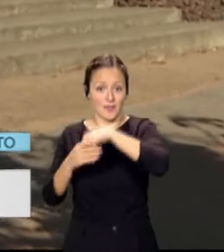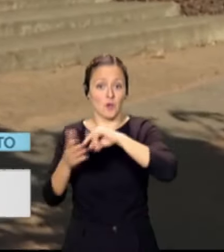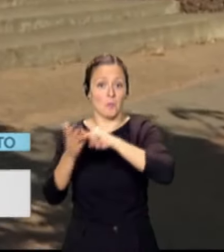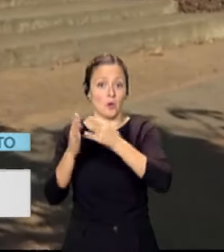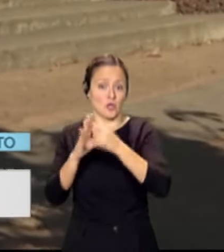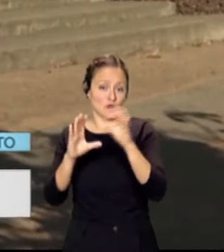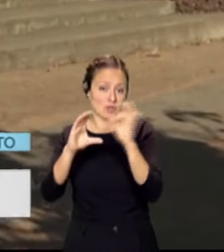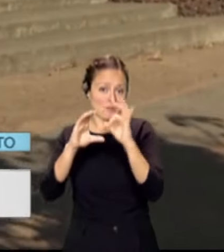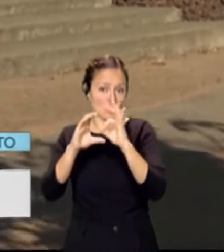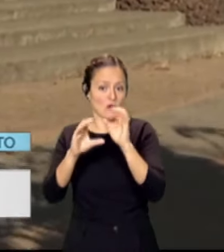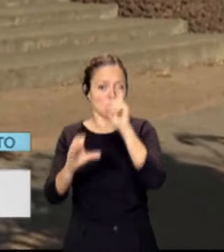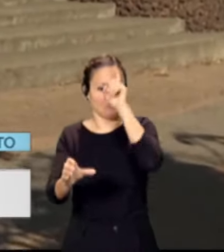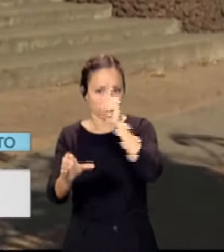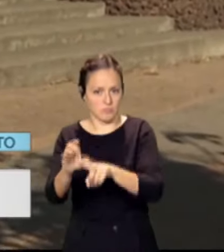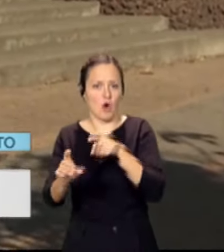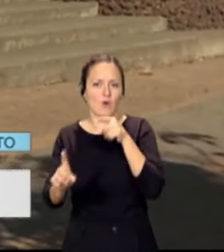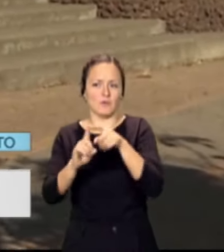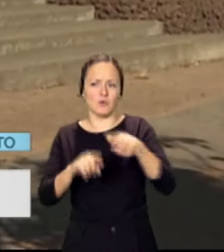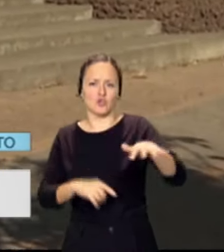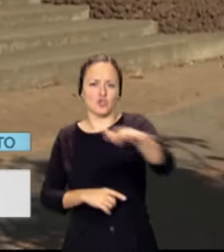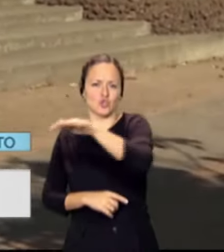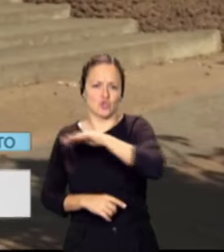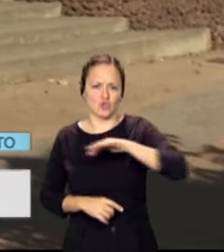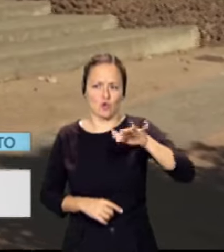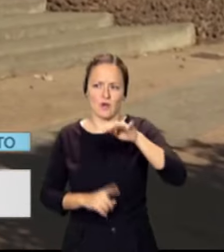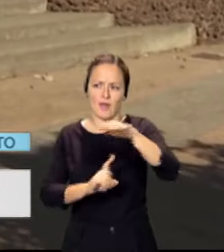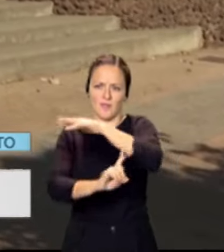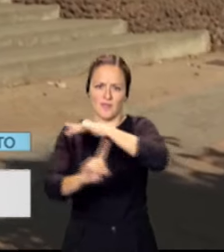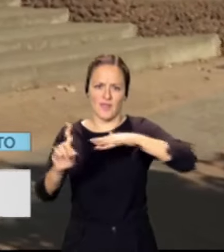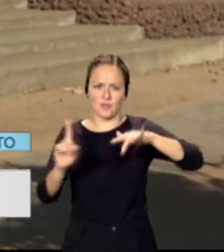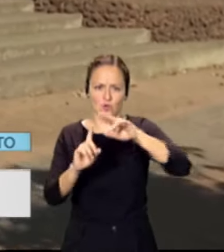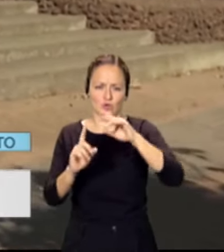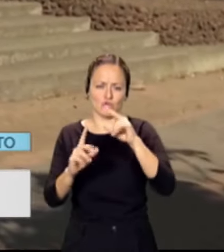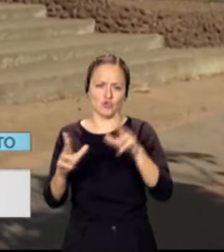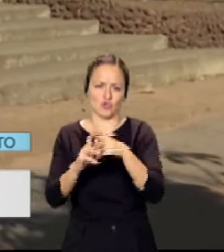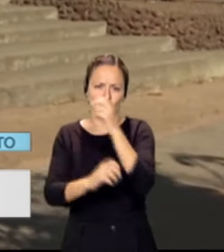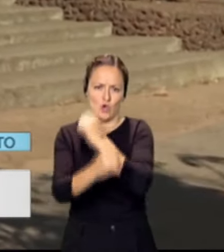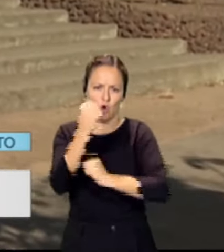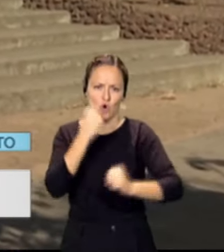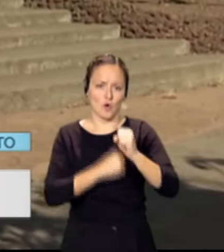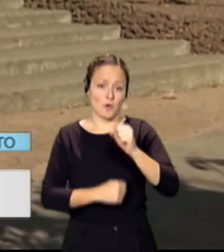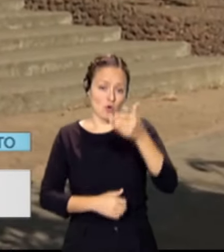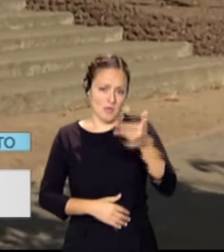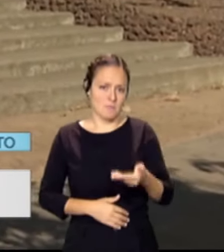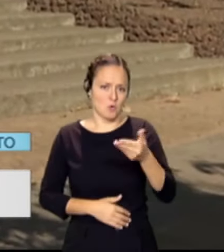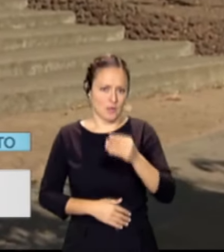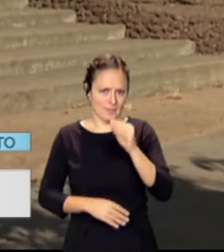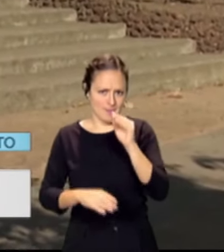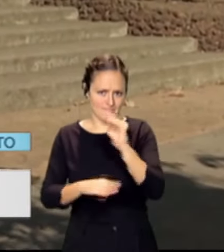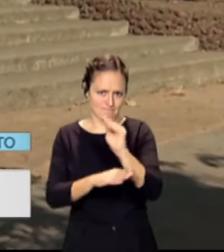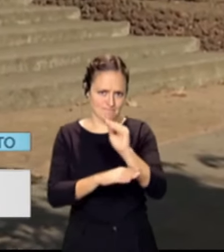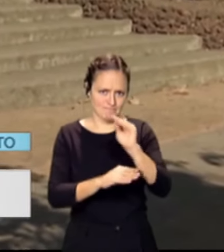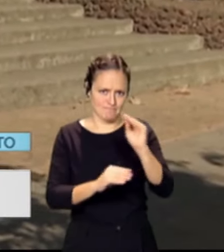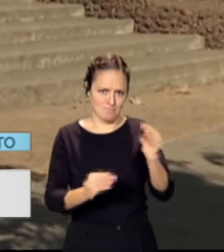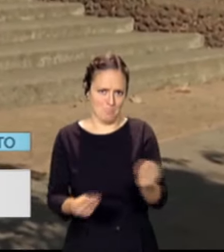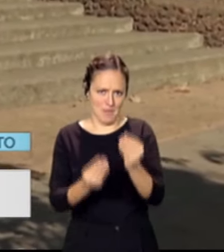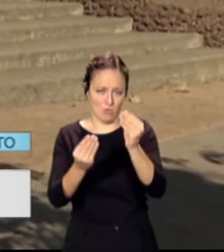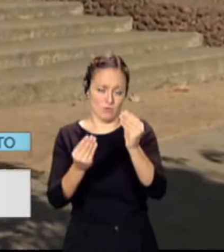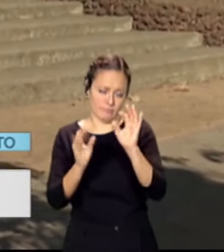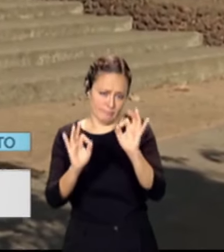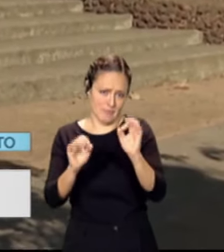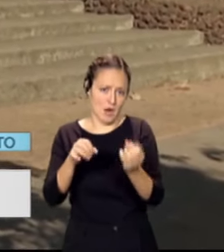empleo para mejorar estas zonas de entorno socioeconómico importante en este caso del municipio de valsequillo que es con